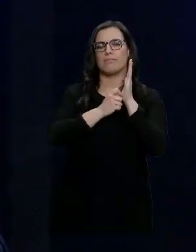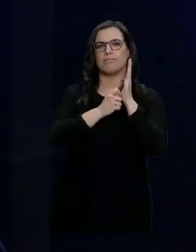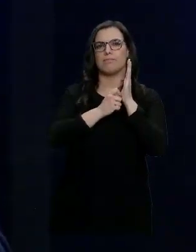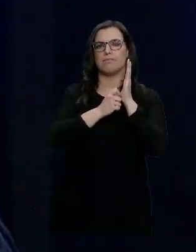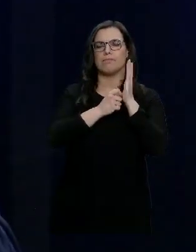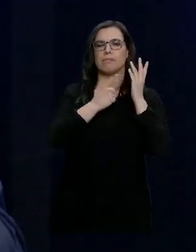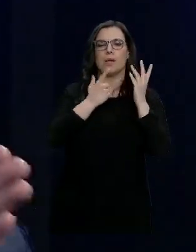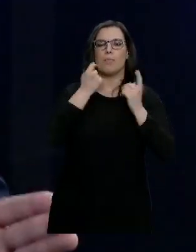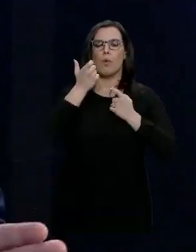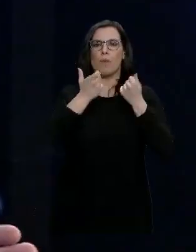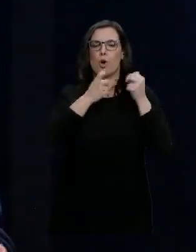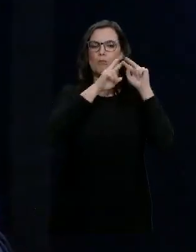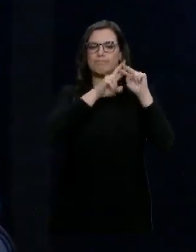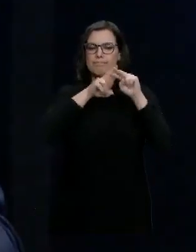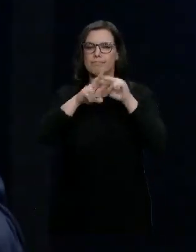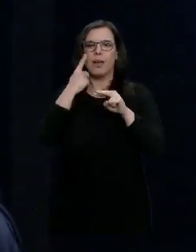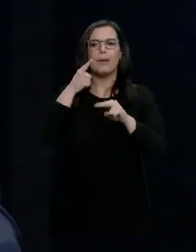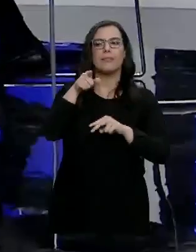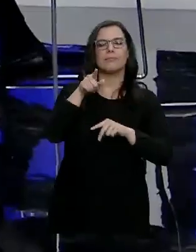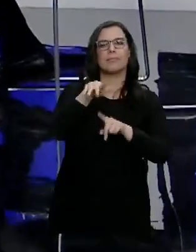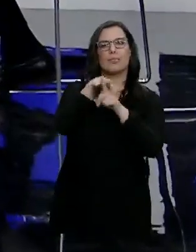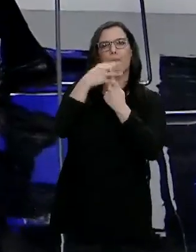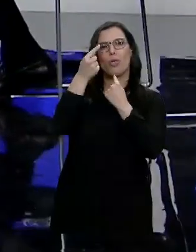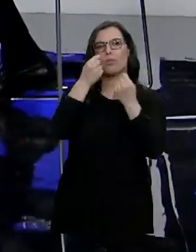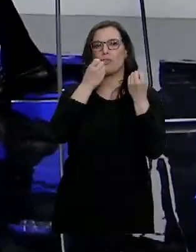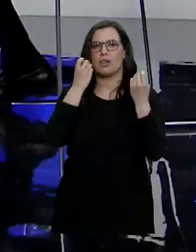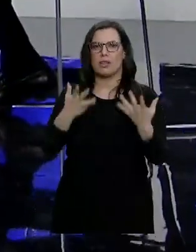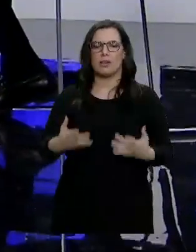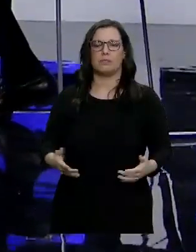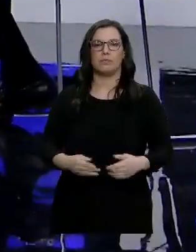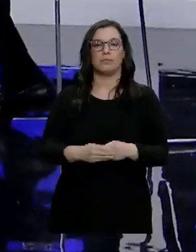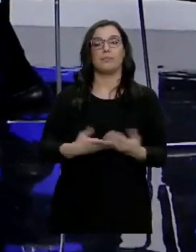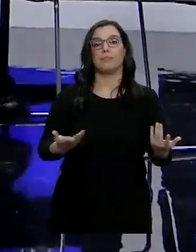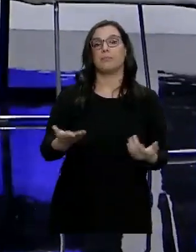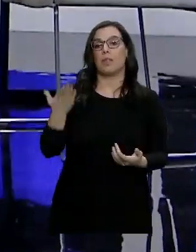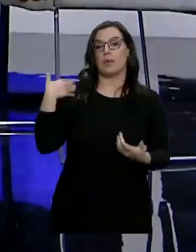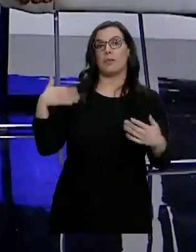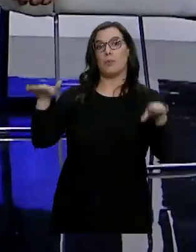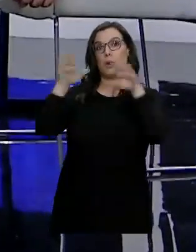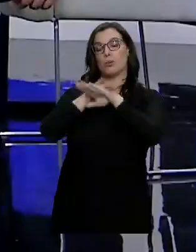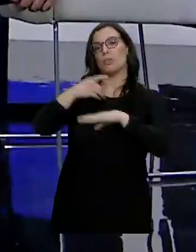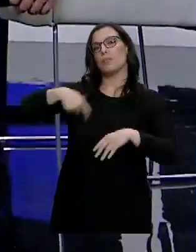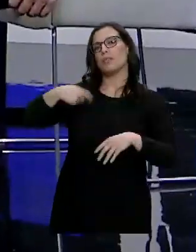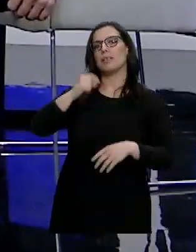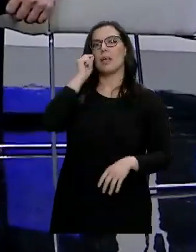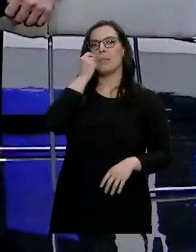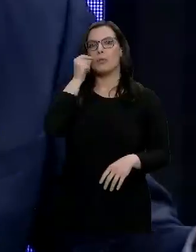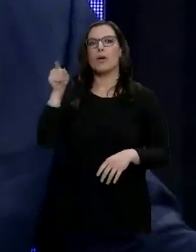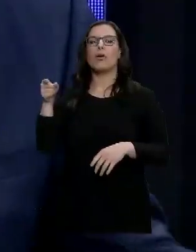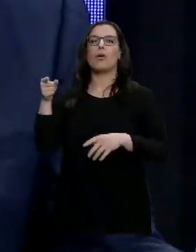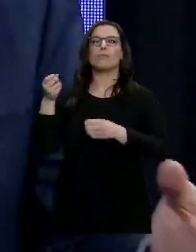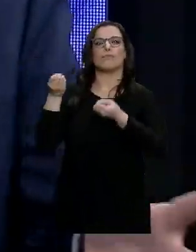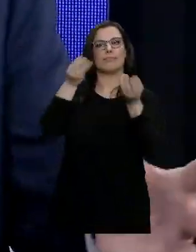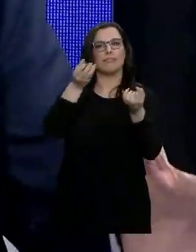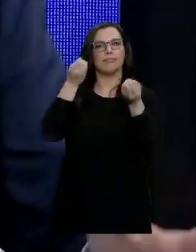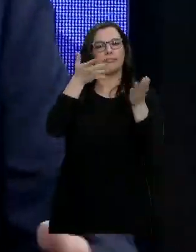manera gradual analizando cómo está la situación. Una conversación. Se lo contaba anoche el presidente Fernández Mañueco a nuestro